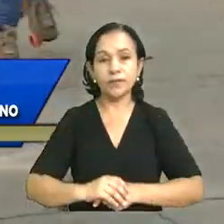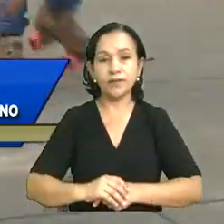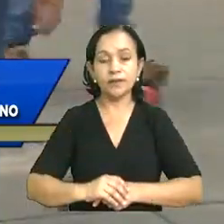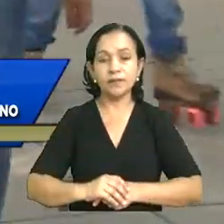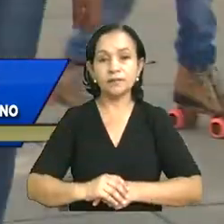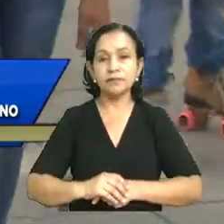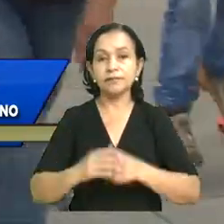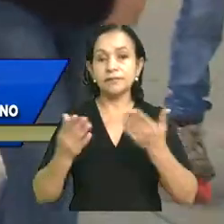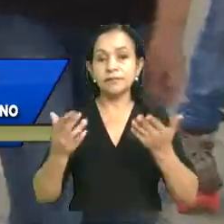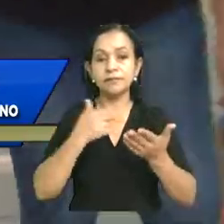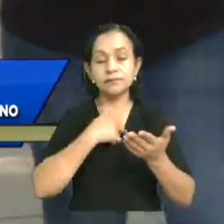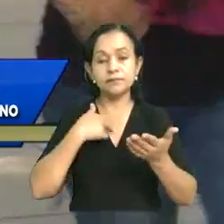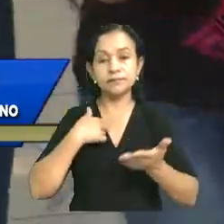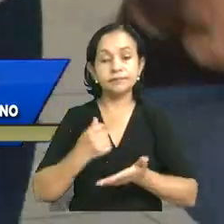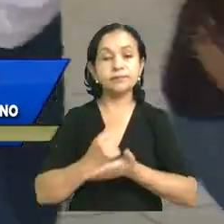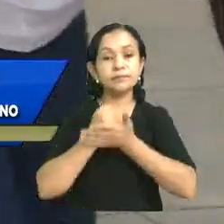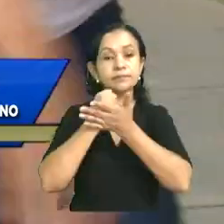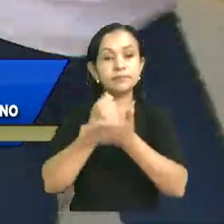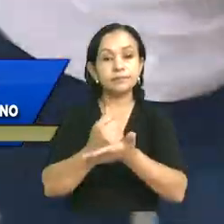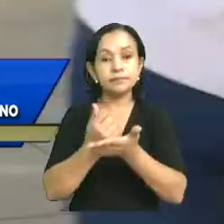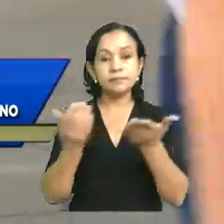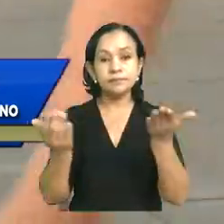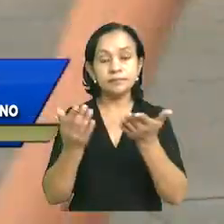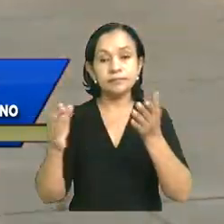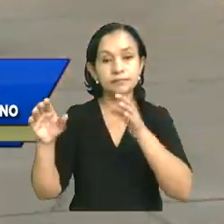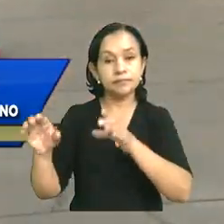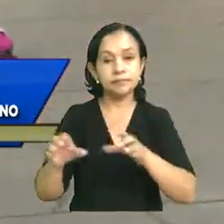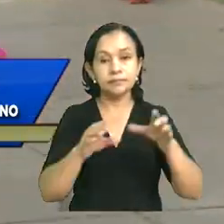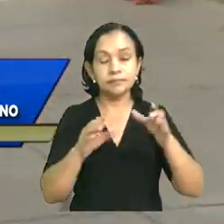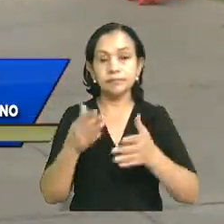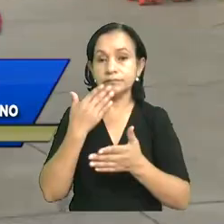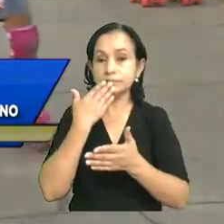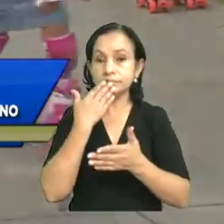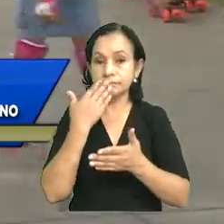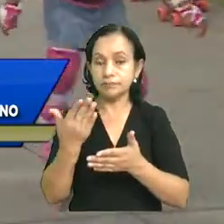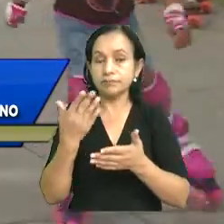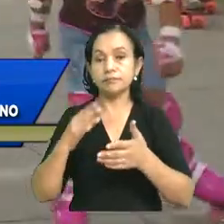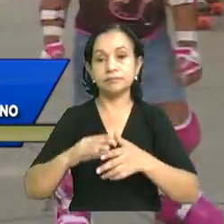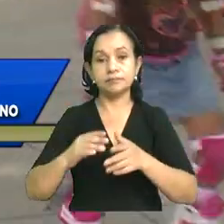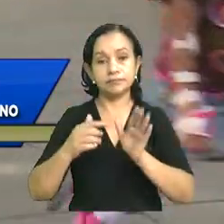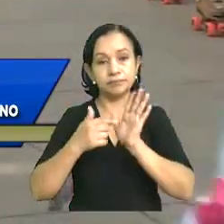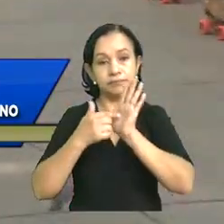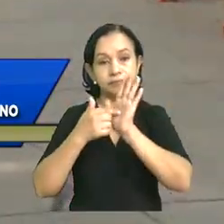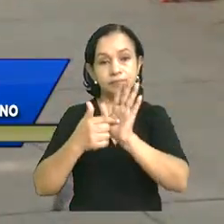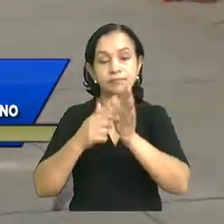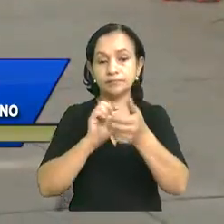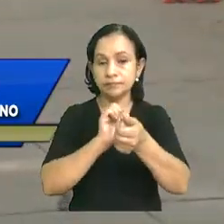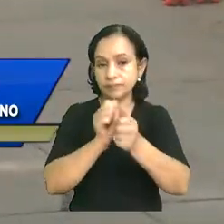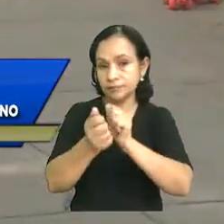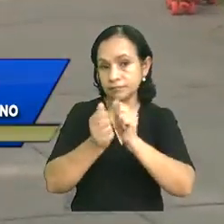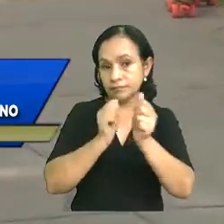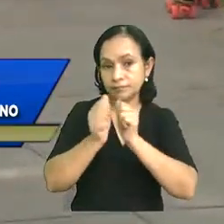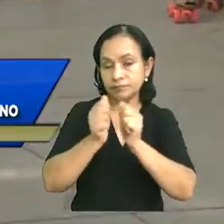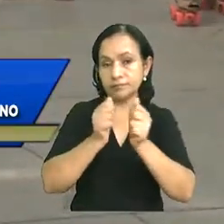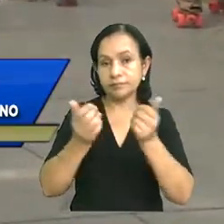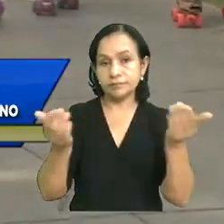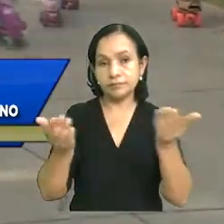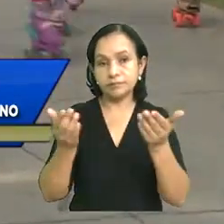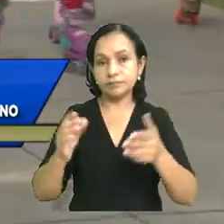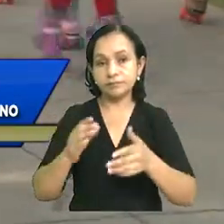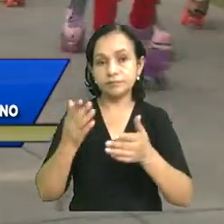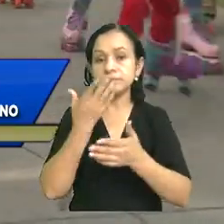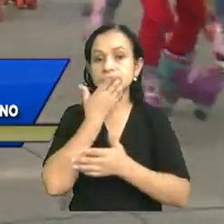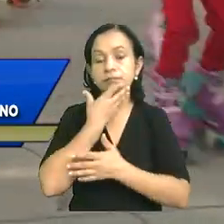les está ofreciendo recreación sana, ¿verdad? Por ejemplo, el tema del deporte, ya